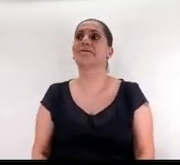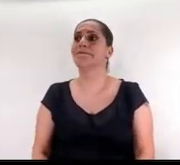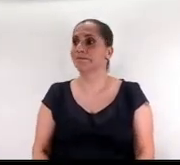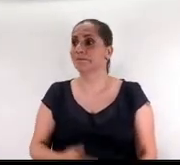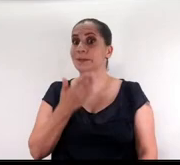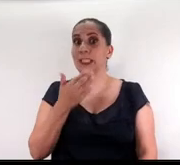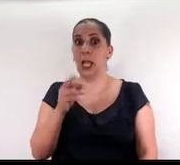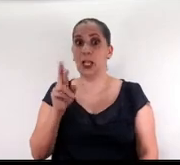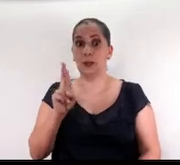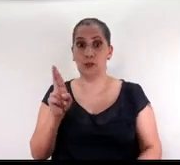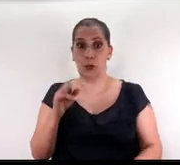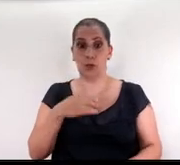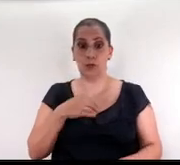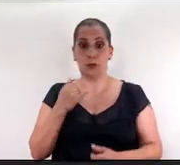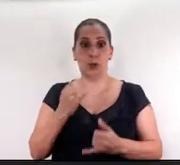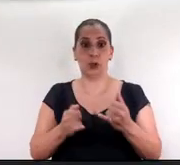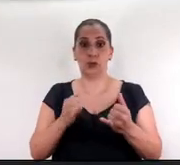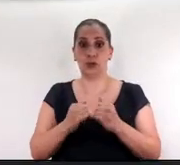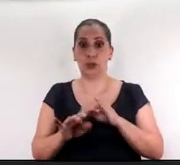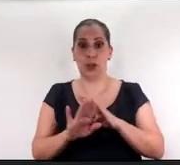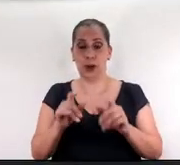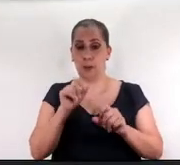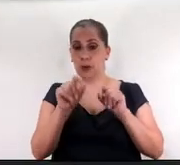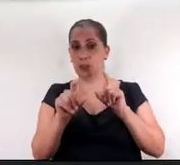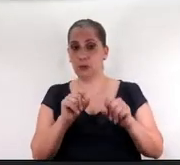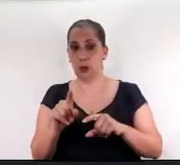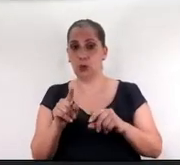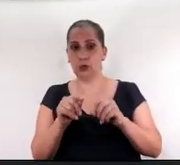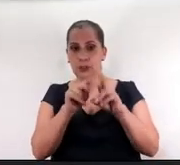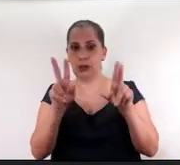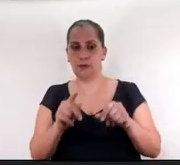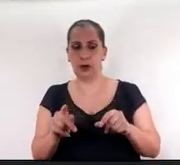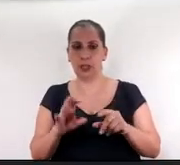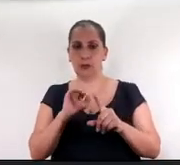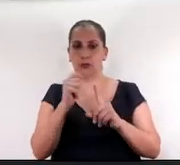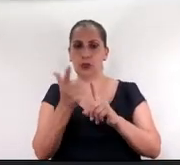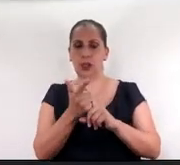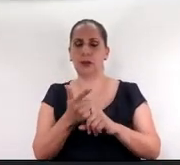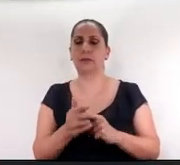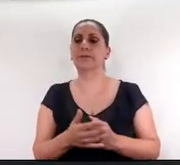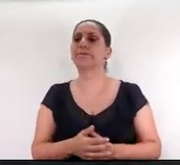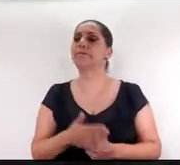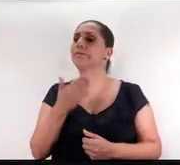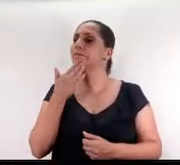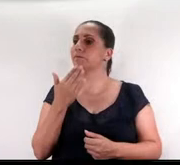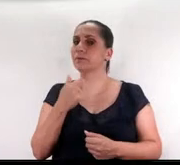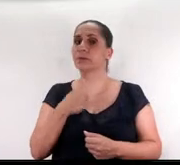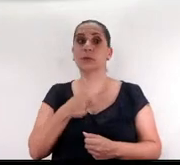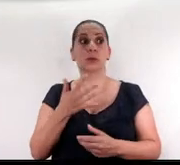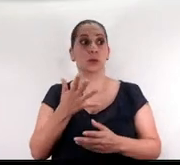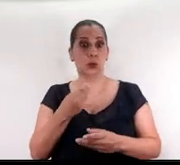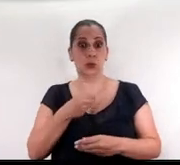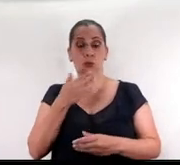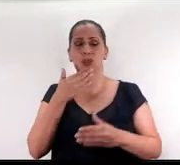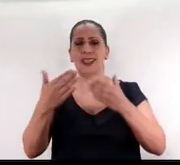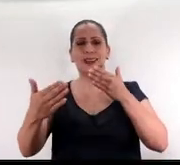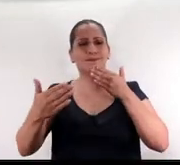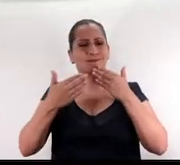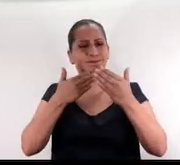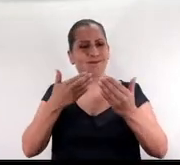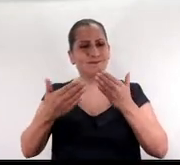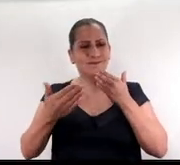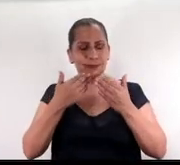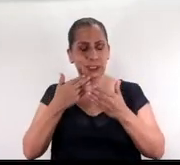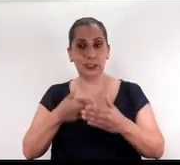Muchísimas gracias, don Rodolfo. Con esto cerramos el periodo de preguntas de las redes sociales. Muchas gracias. Yo quisiera expresar mi gratitud